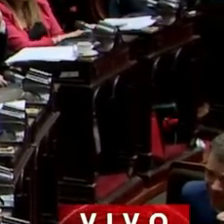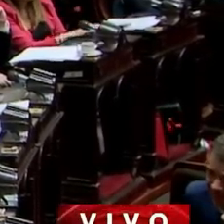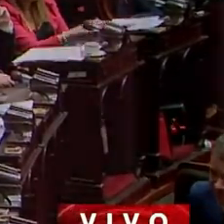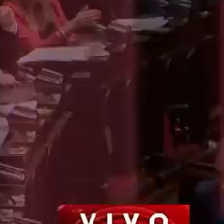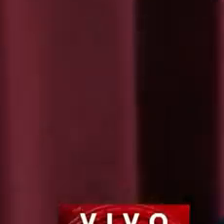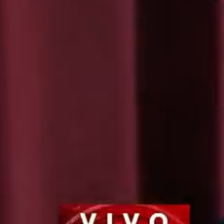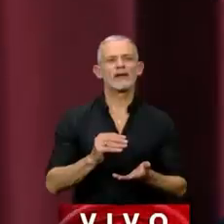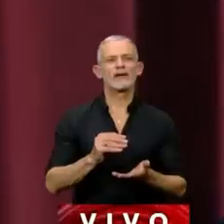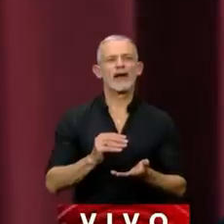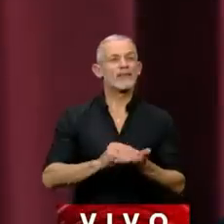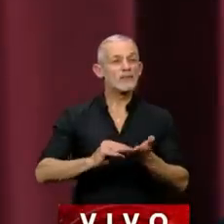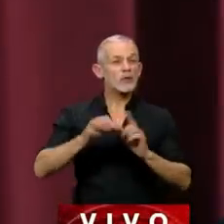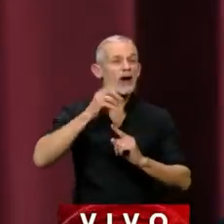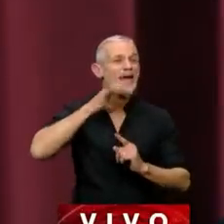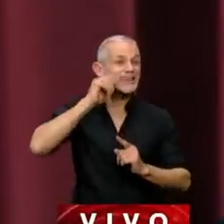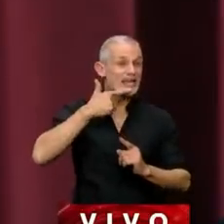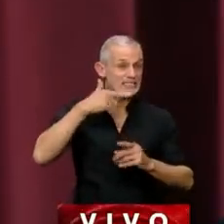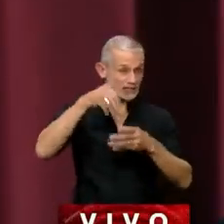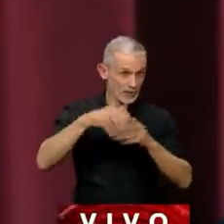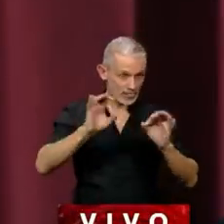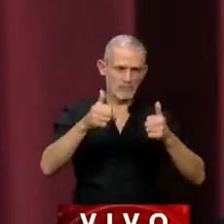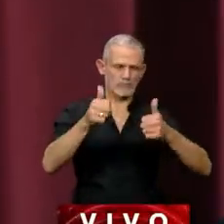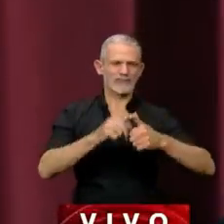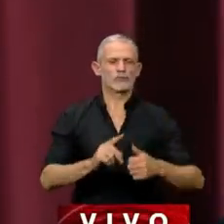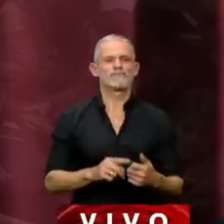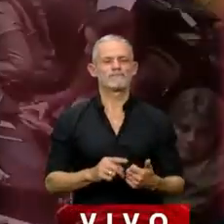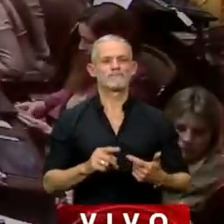Diputado Ketlas, ¿se abstiene? Se abstiene.